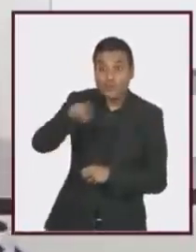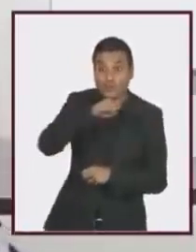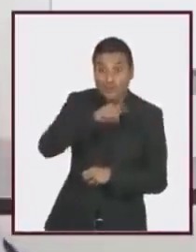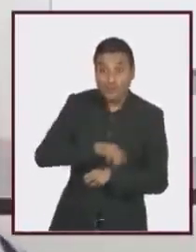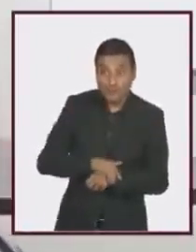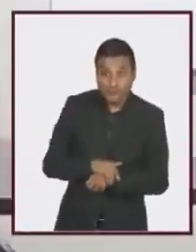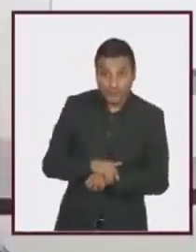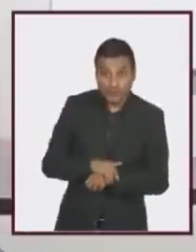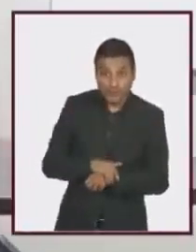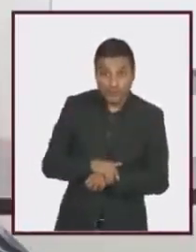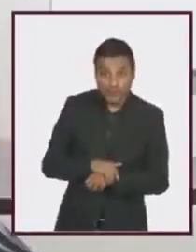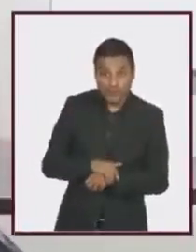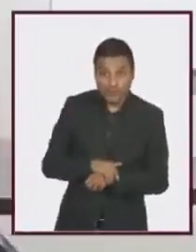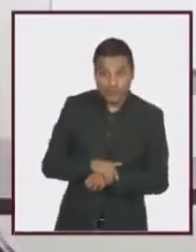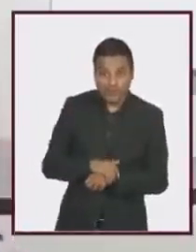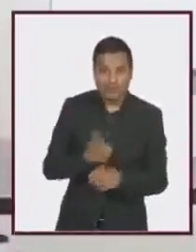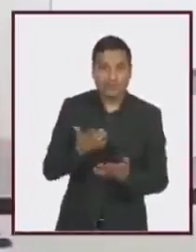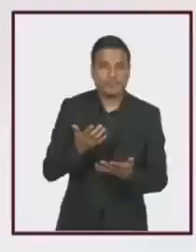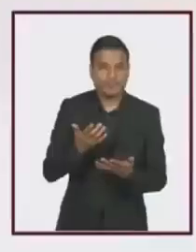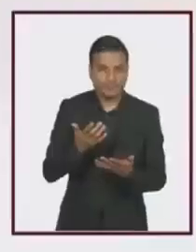del grado anterior